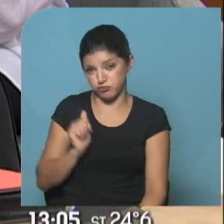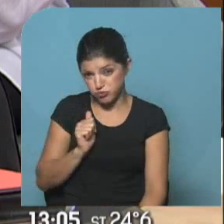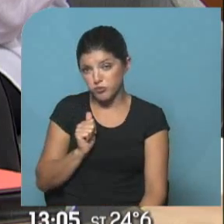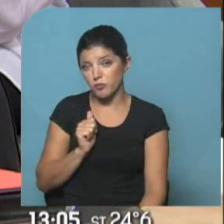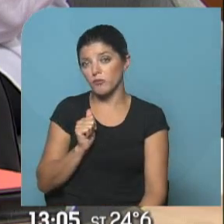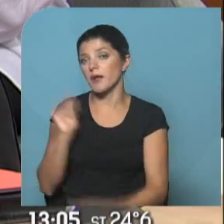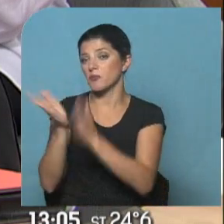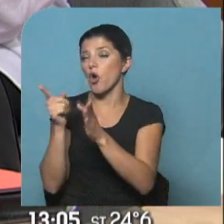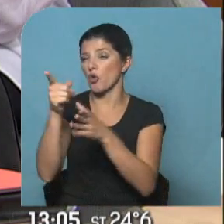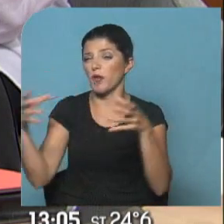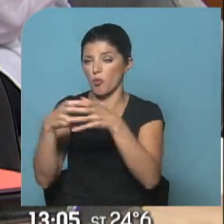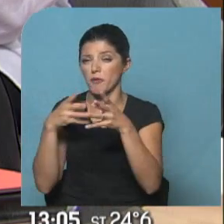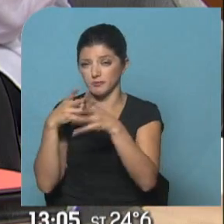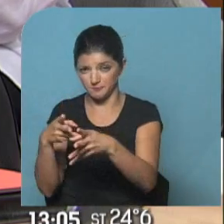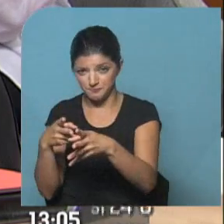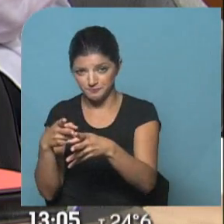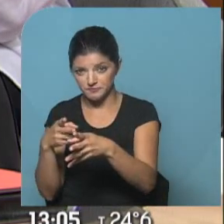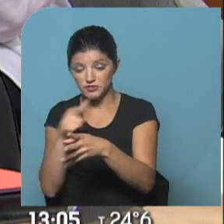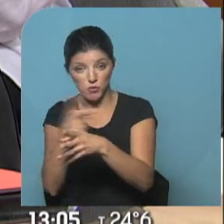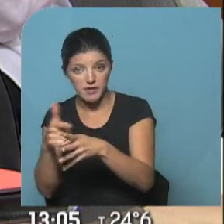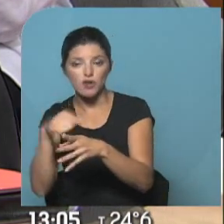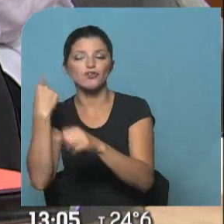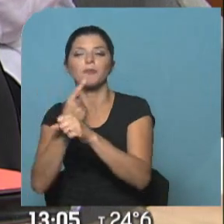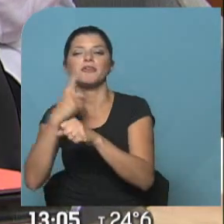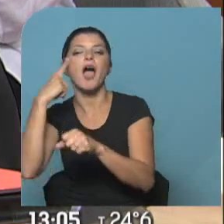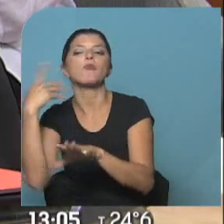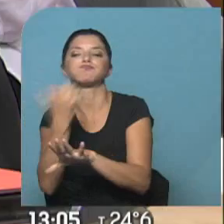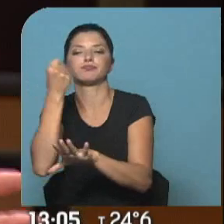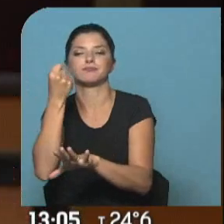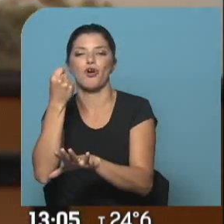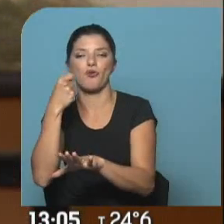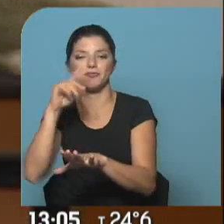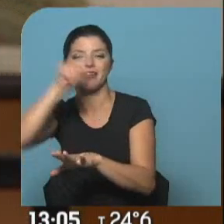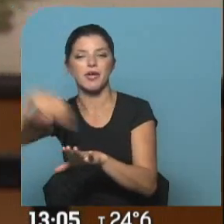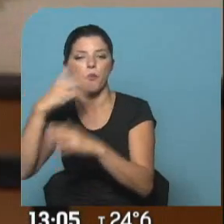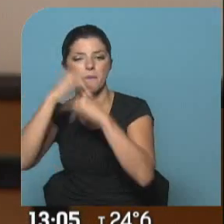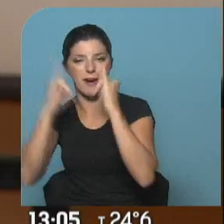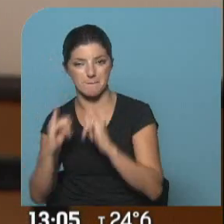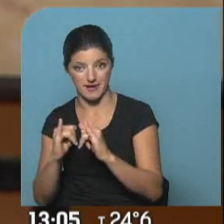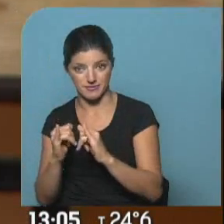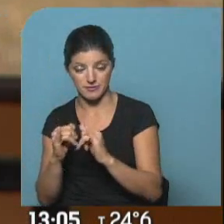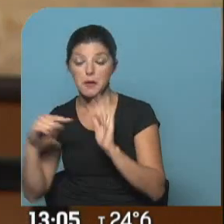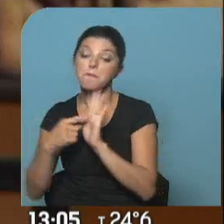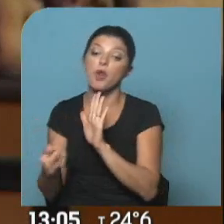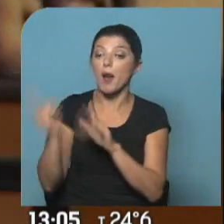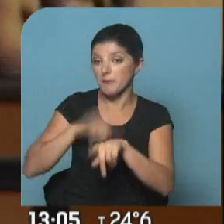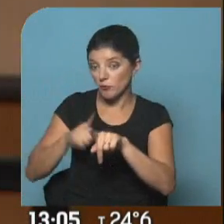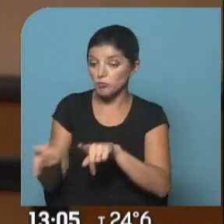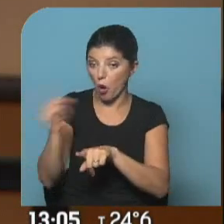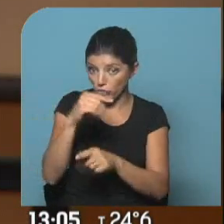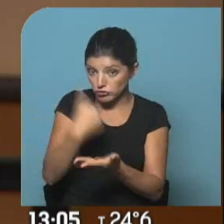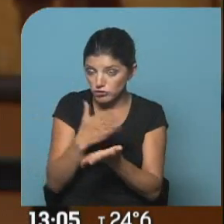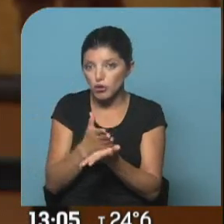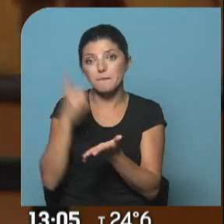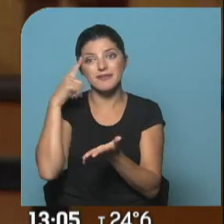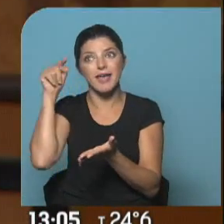con los grupos terroristas, no se hubiera dado este proceso de paz. Y hay otro sector bastante importante que cree que en realidad intensificó la